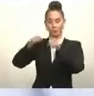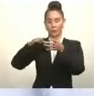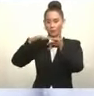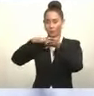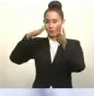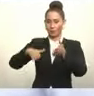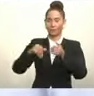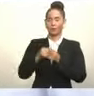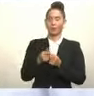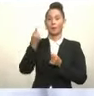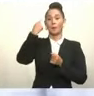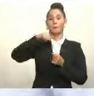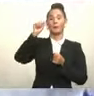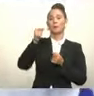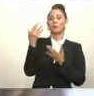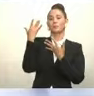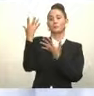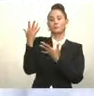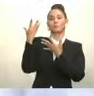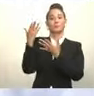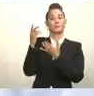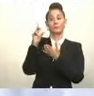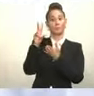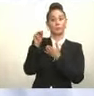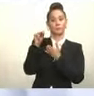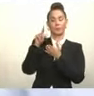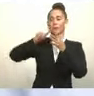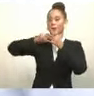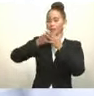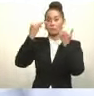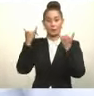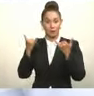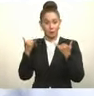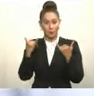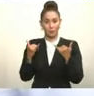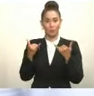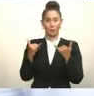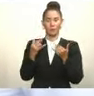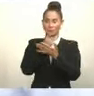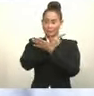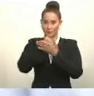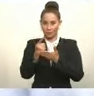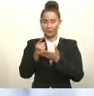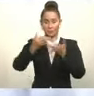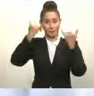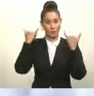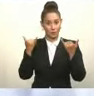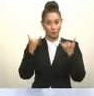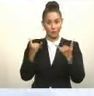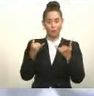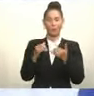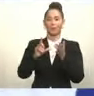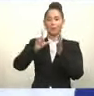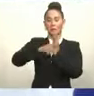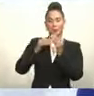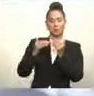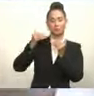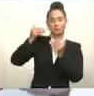podíamos sentar a tener eso para comenzar la clase. Las clases comienzan ahora, en esta semana y en este día. Y cuando